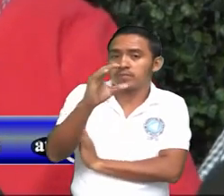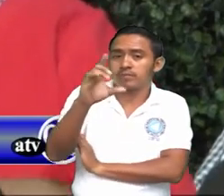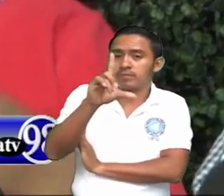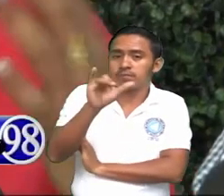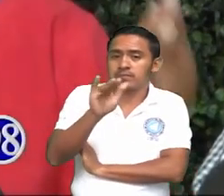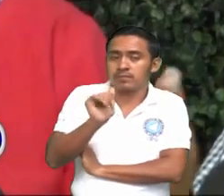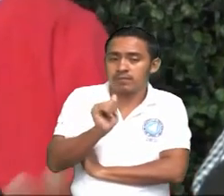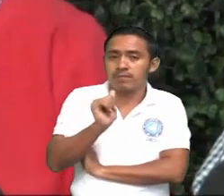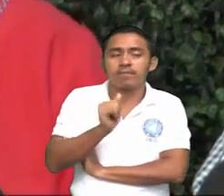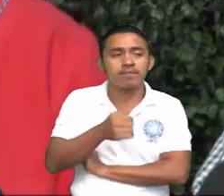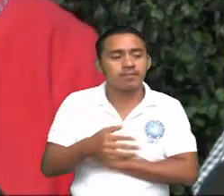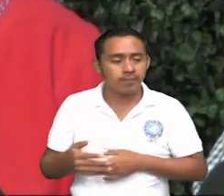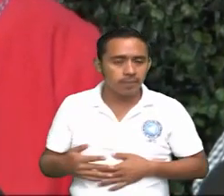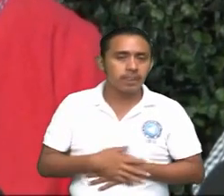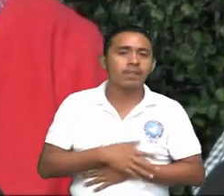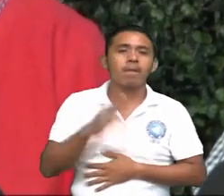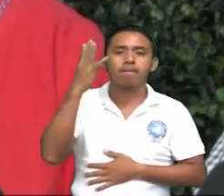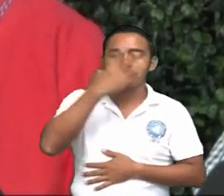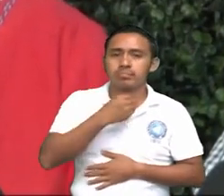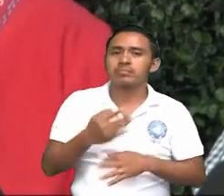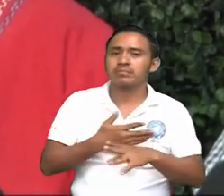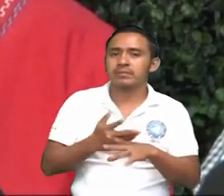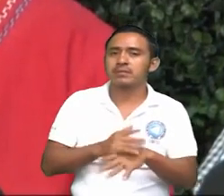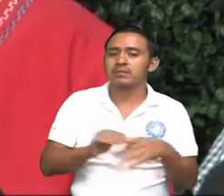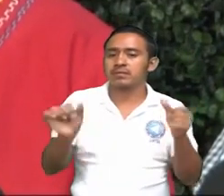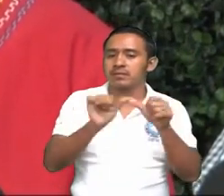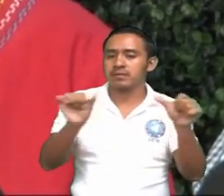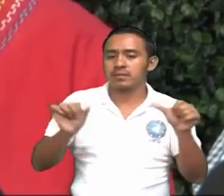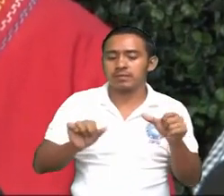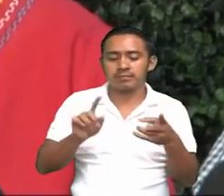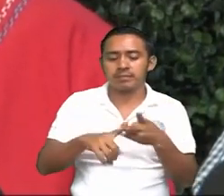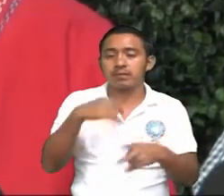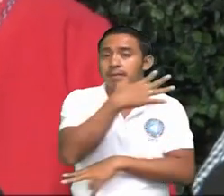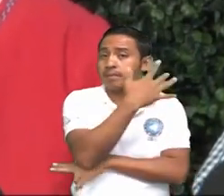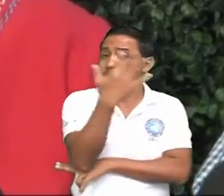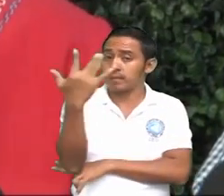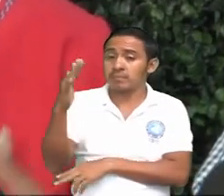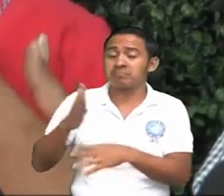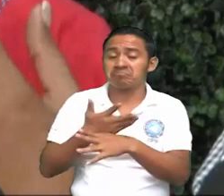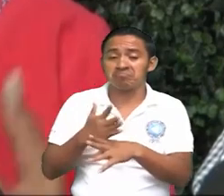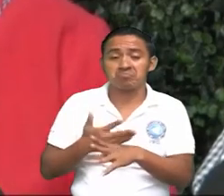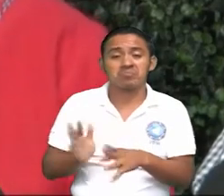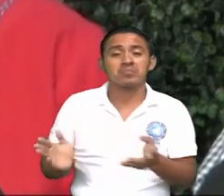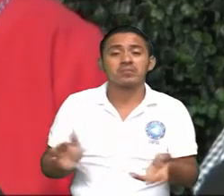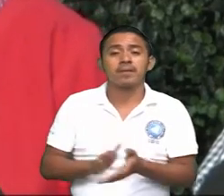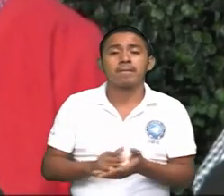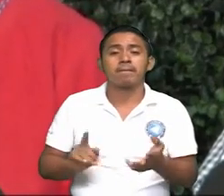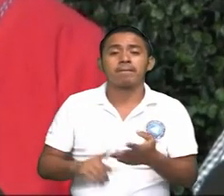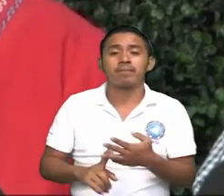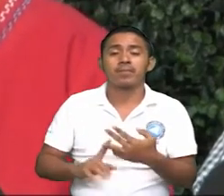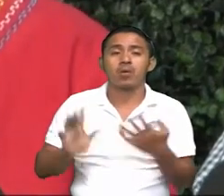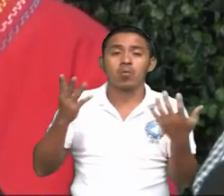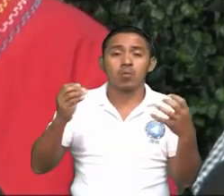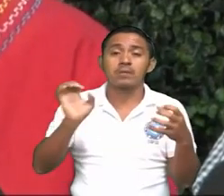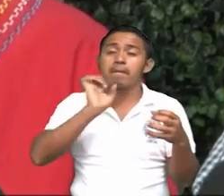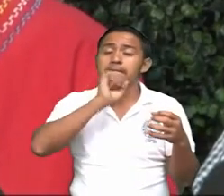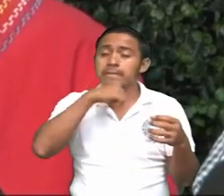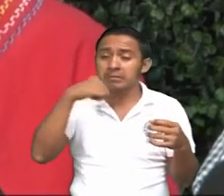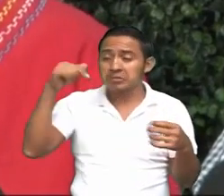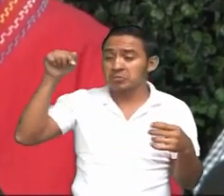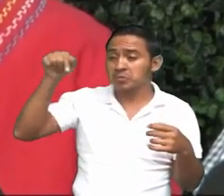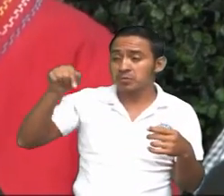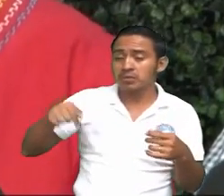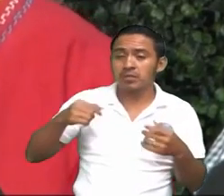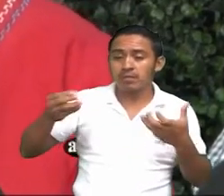tiene una impresionante biodiversidad también de flora y fauna, además de los vestigios arqueológicos,